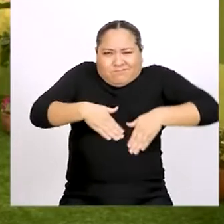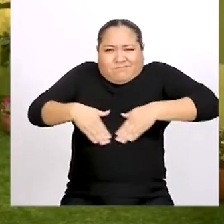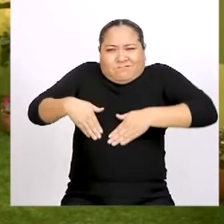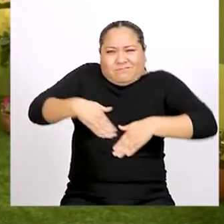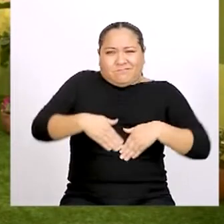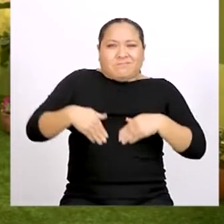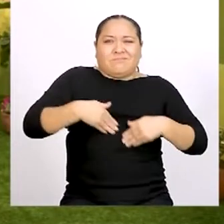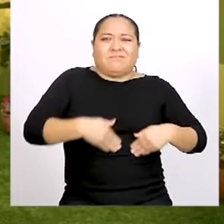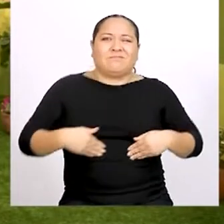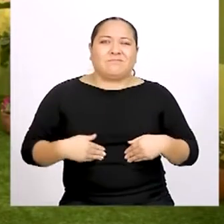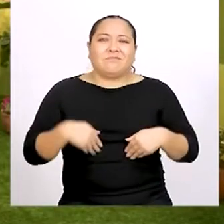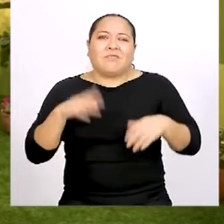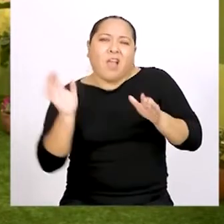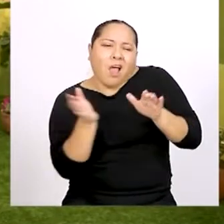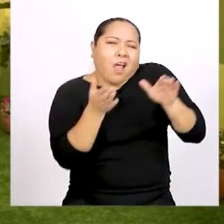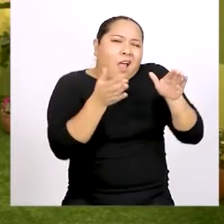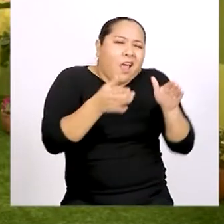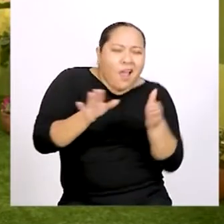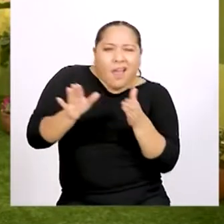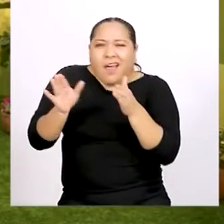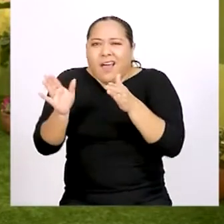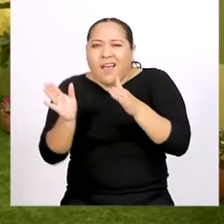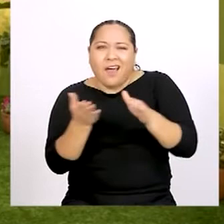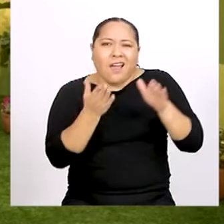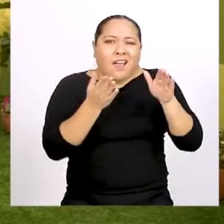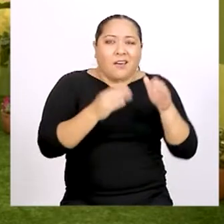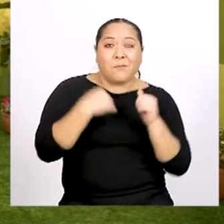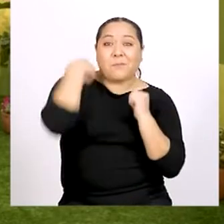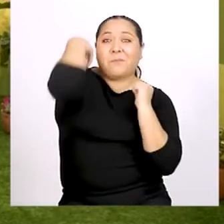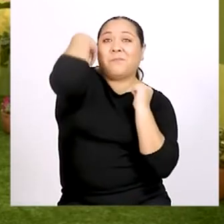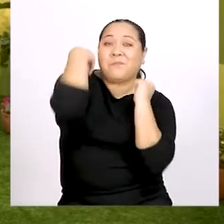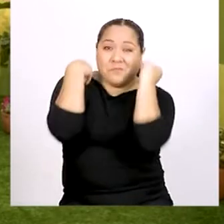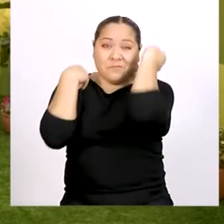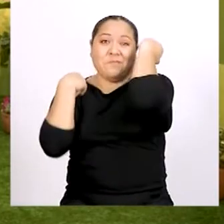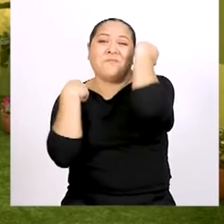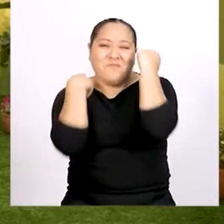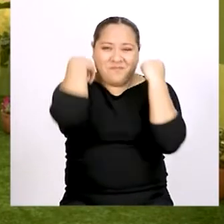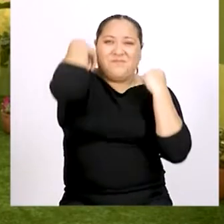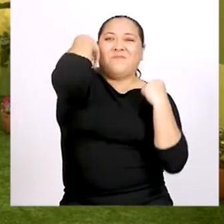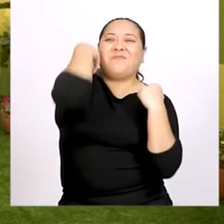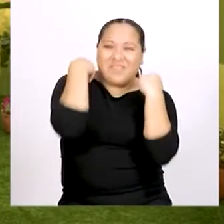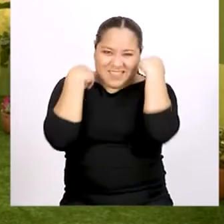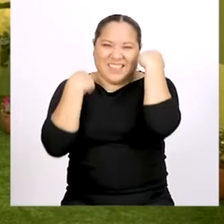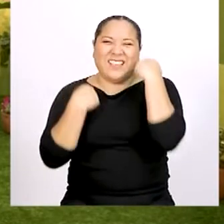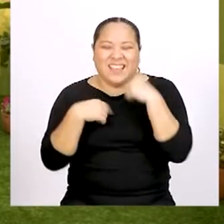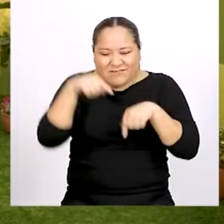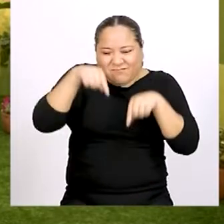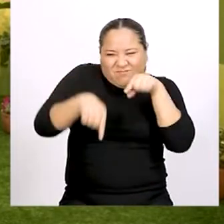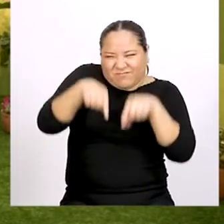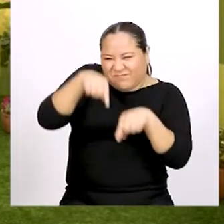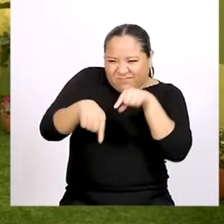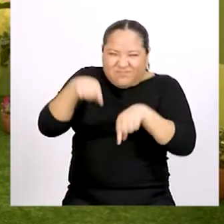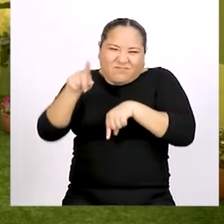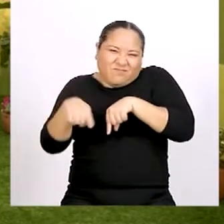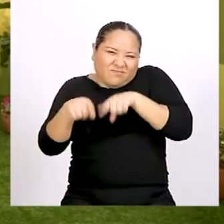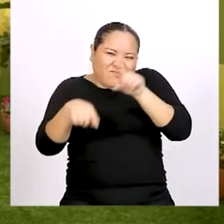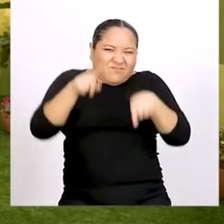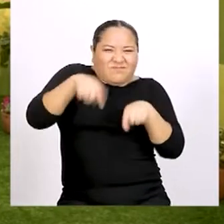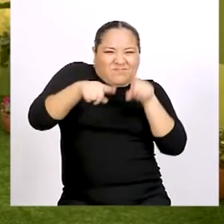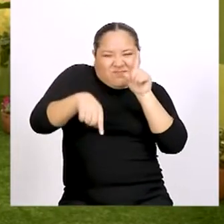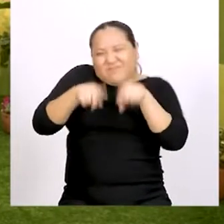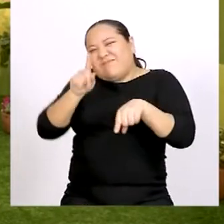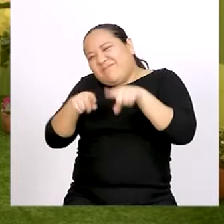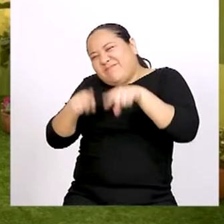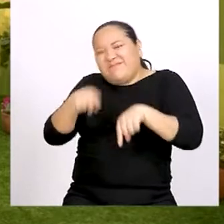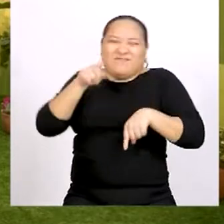la panza, cadera hacia un lado, codos al frente, sacude los pies.